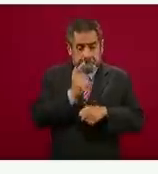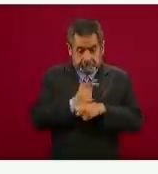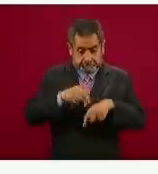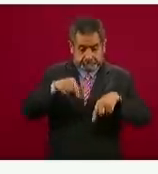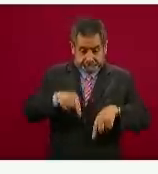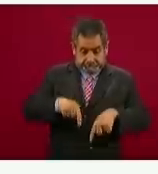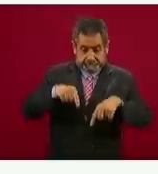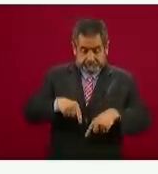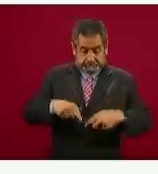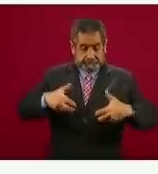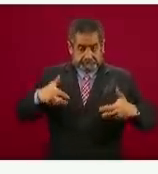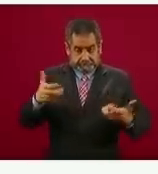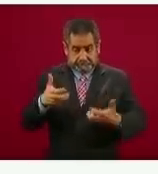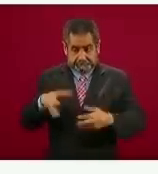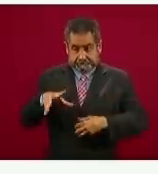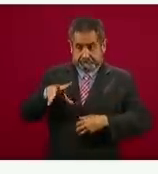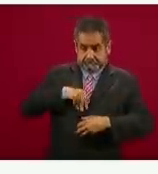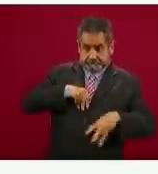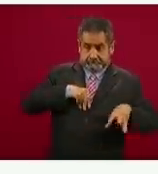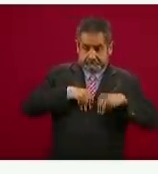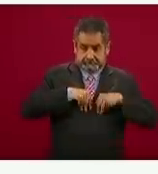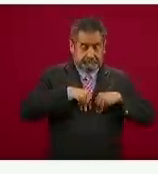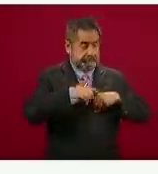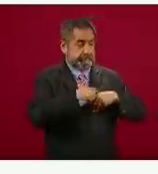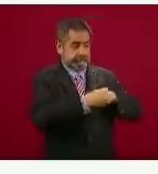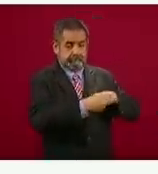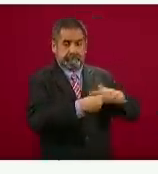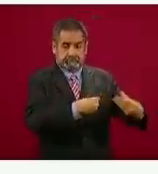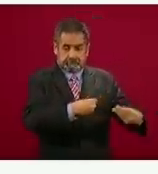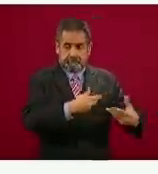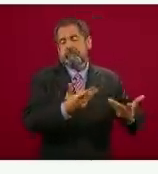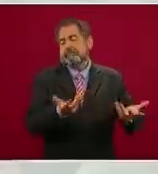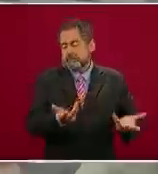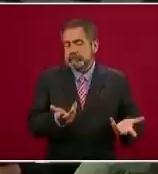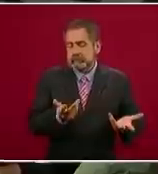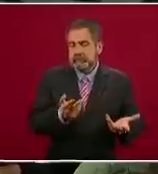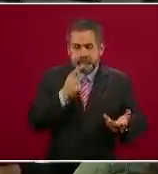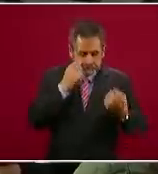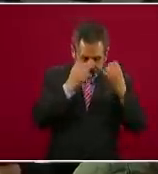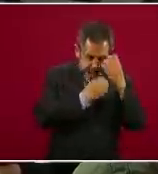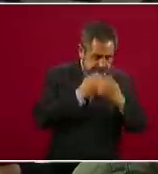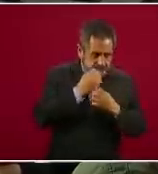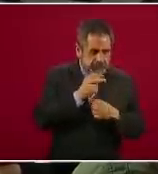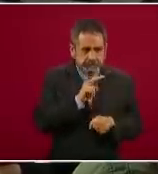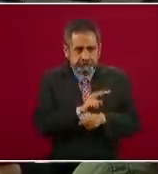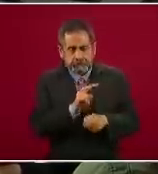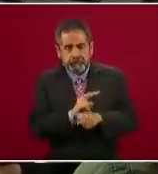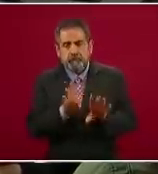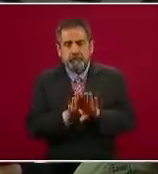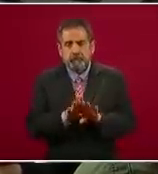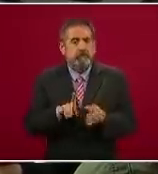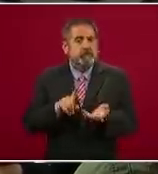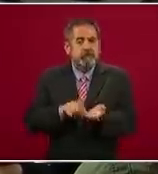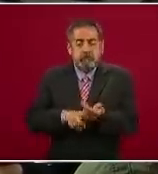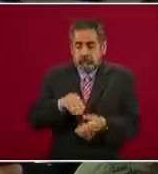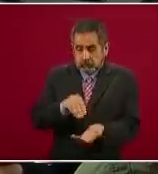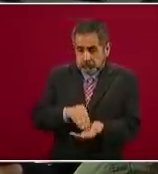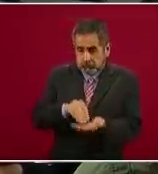casos y analicemos a sus contactos, nos vamos a permanecer en el escenario